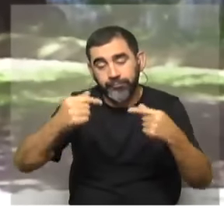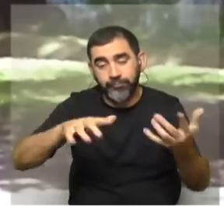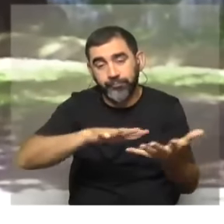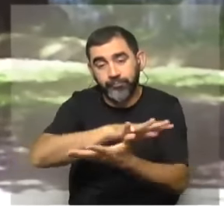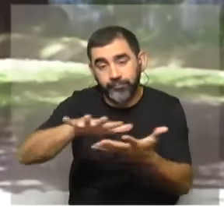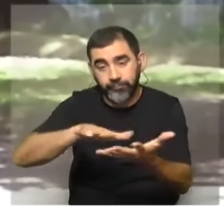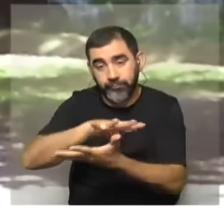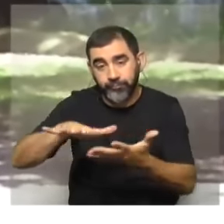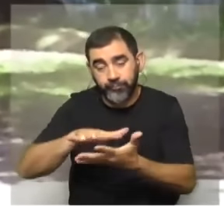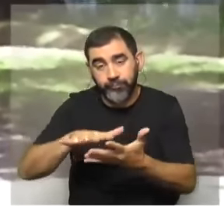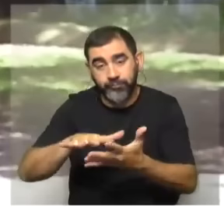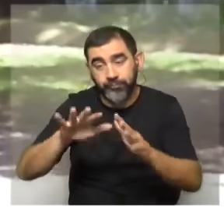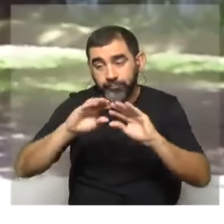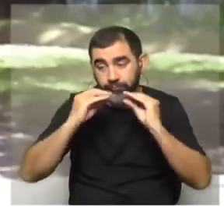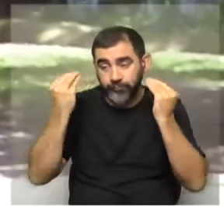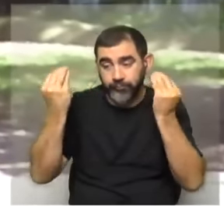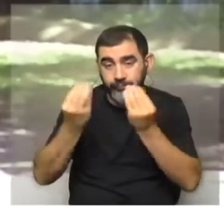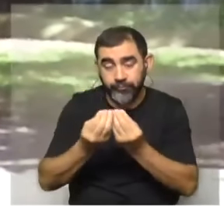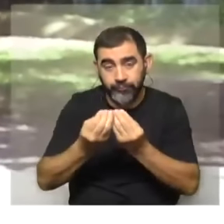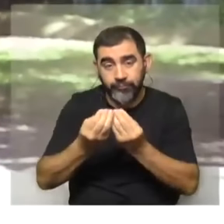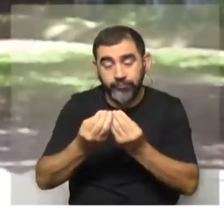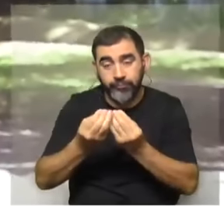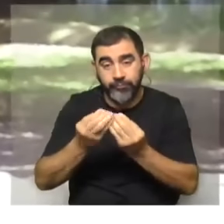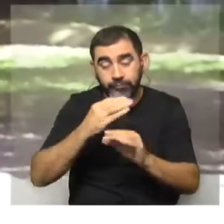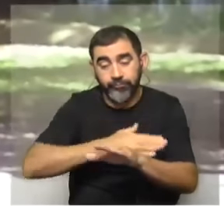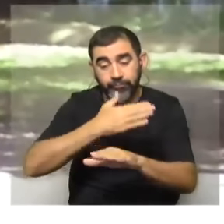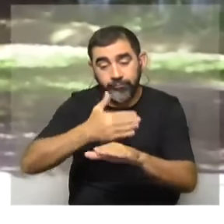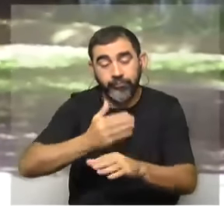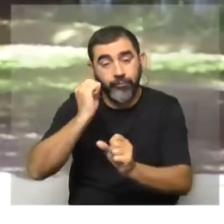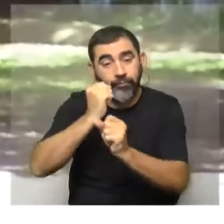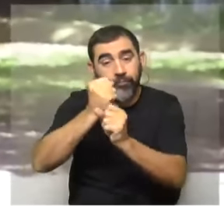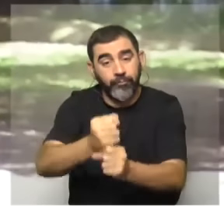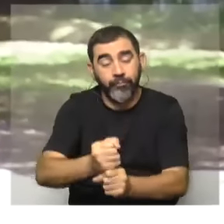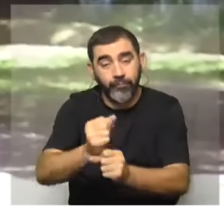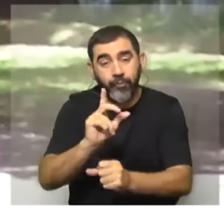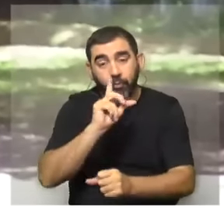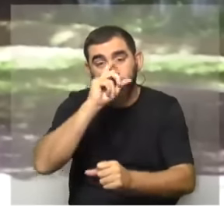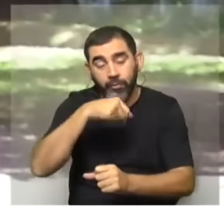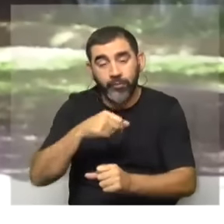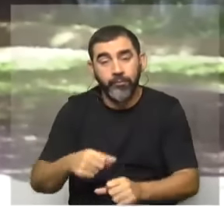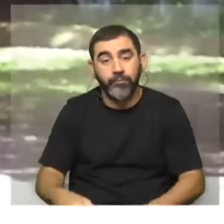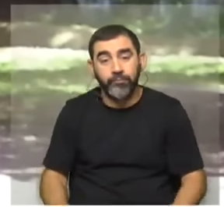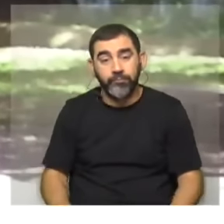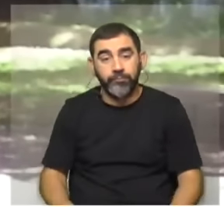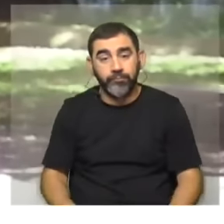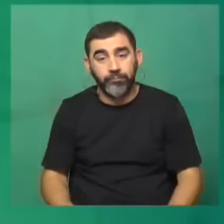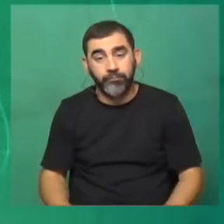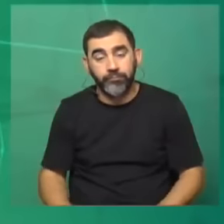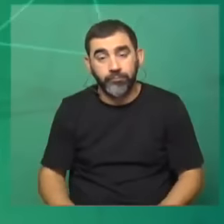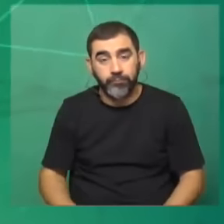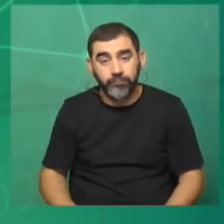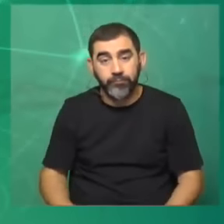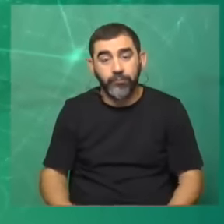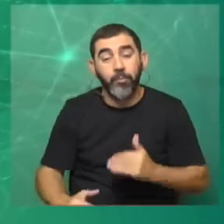acontecimientos que juntos dan por resultado la la firmación de la ciudad Eso me parece que es lo primero